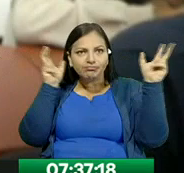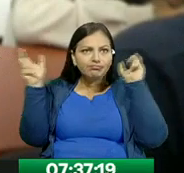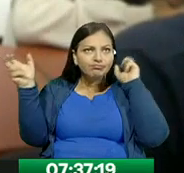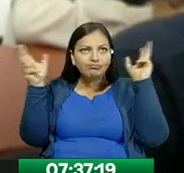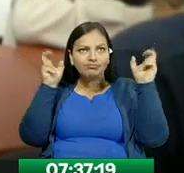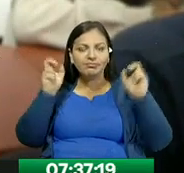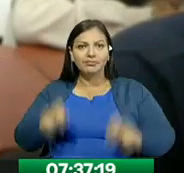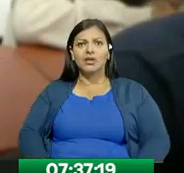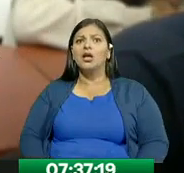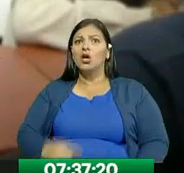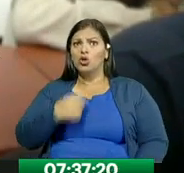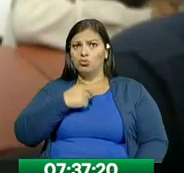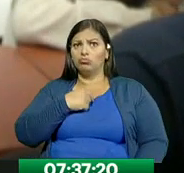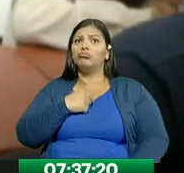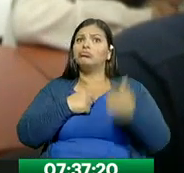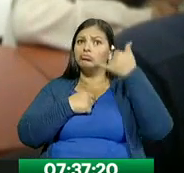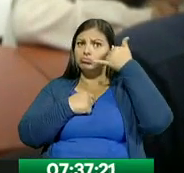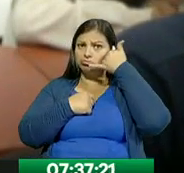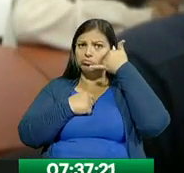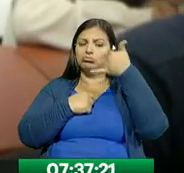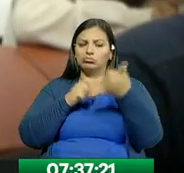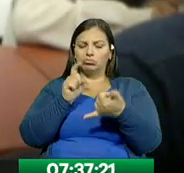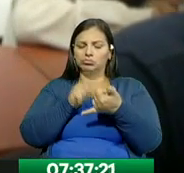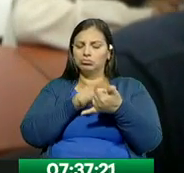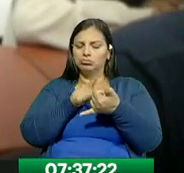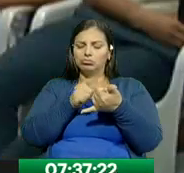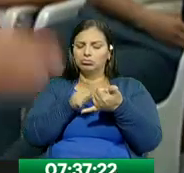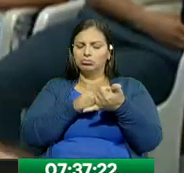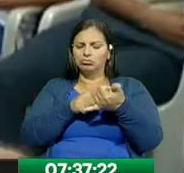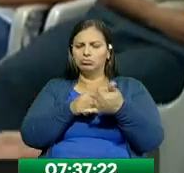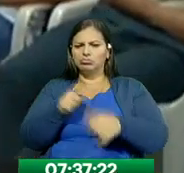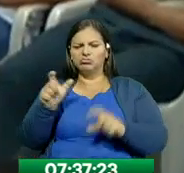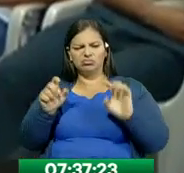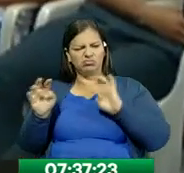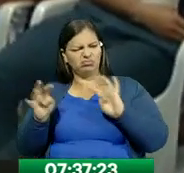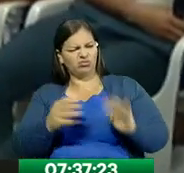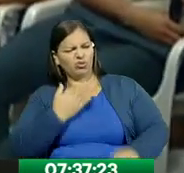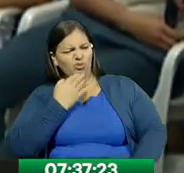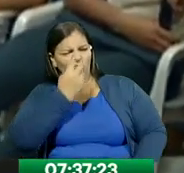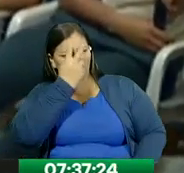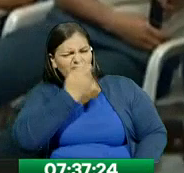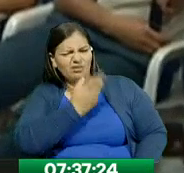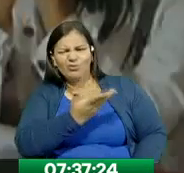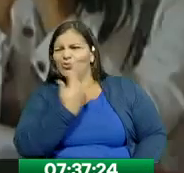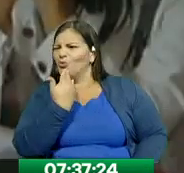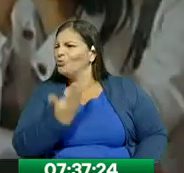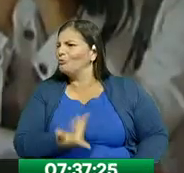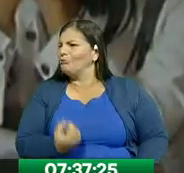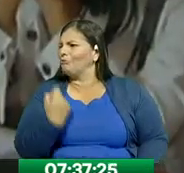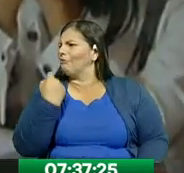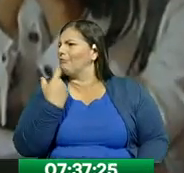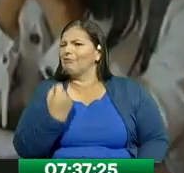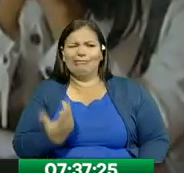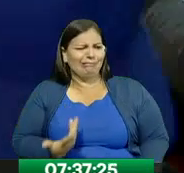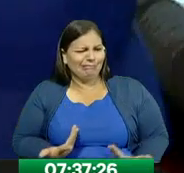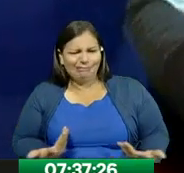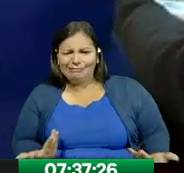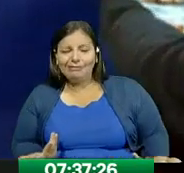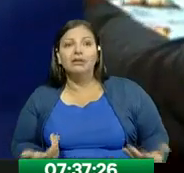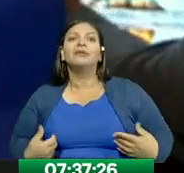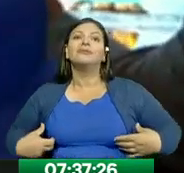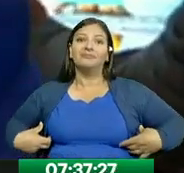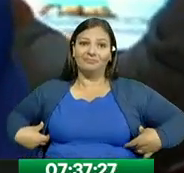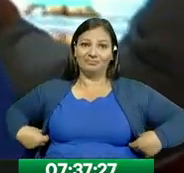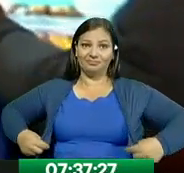lo sé. Yo lo que les dije desde el primer día es que ellos eran libres. Los estudiantes van todos los días puntuales a sus clases, ansiosos